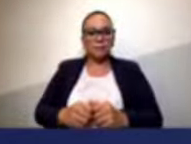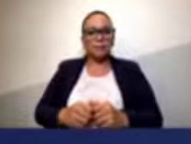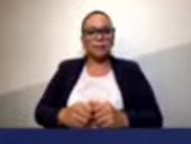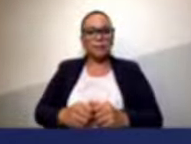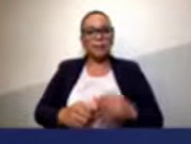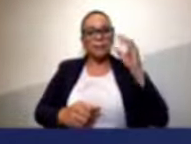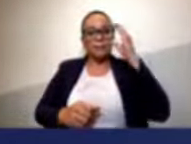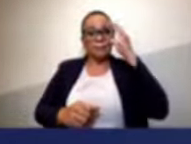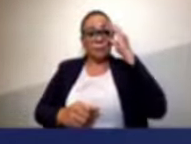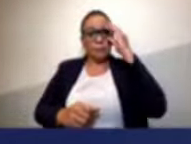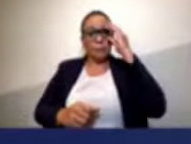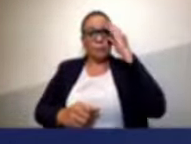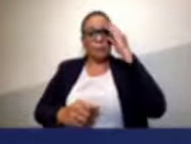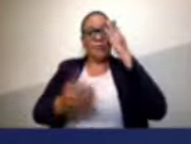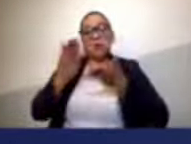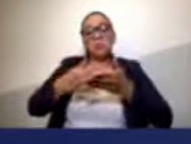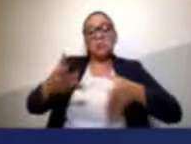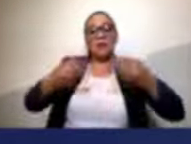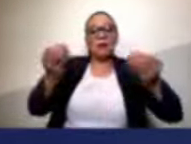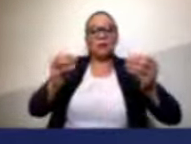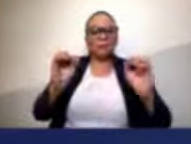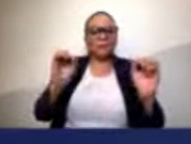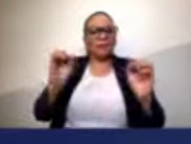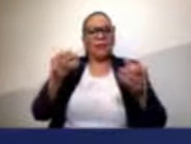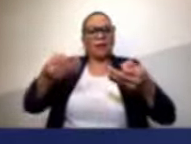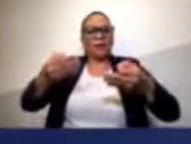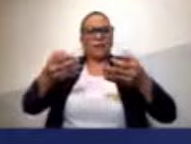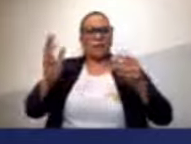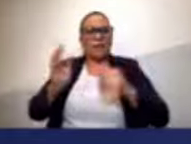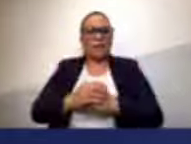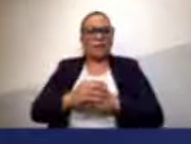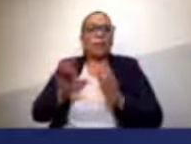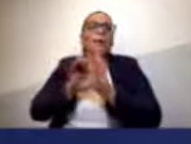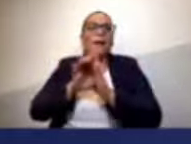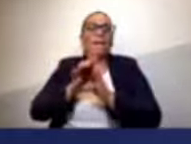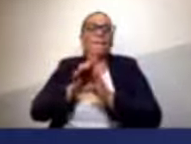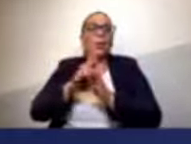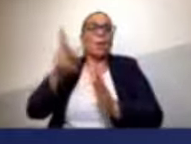muy poca calidad y equidad, pensiones de lujo,